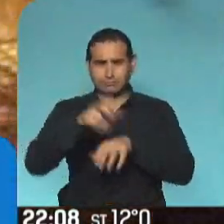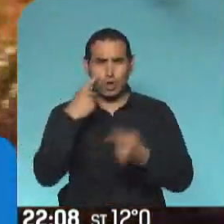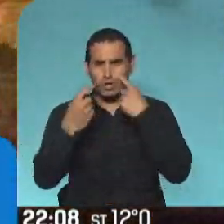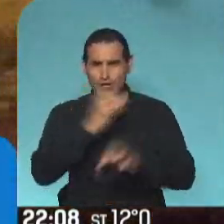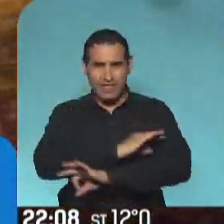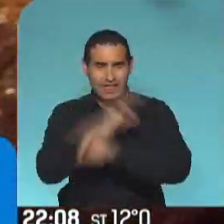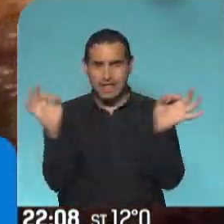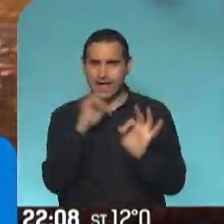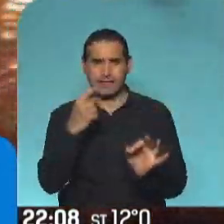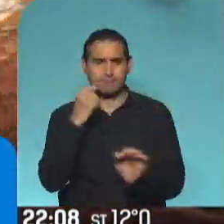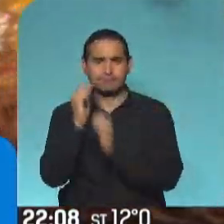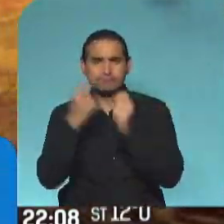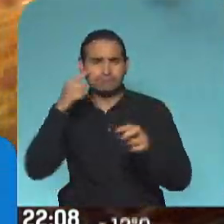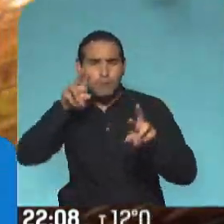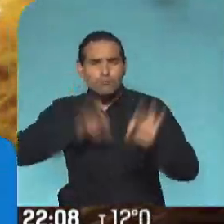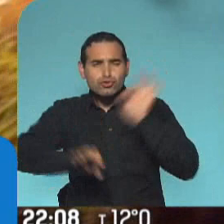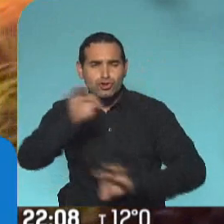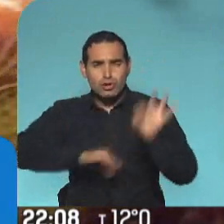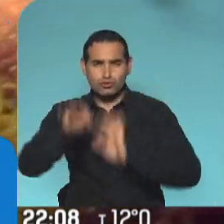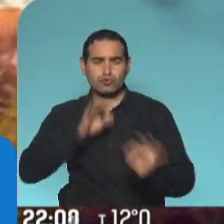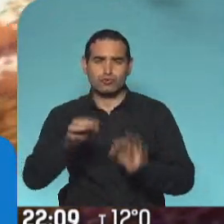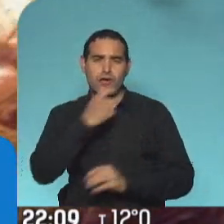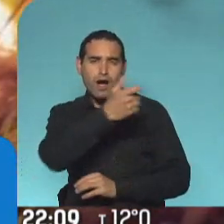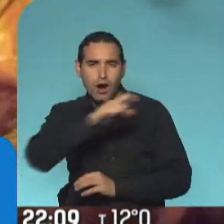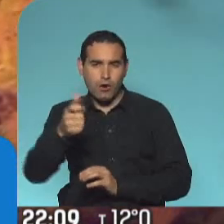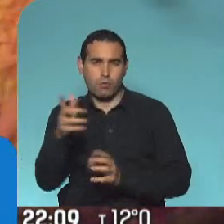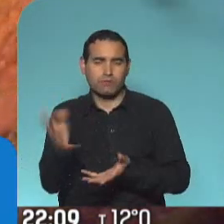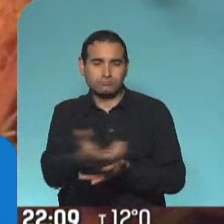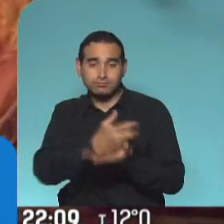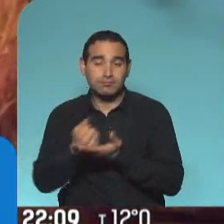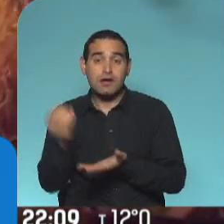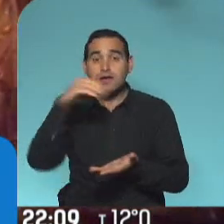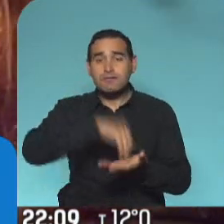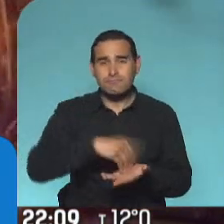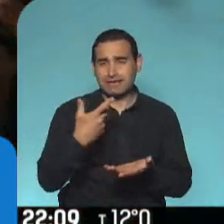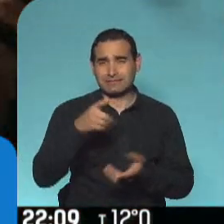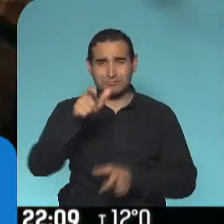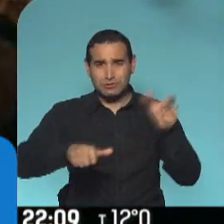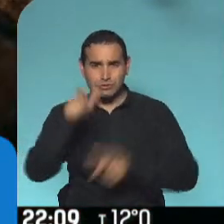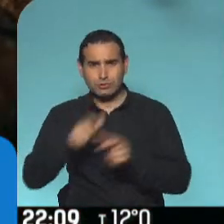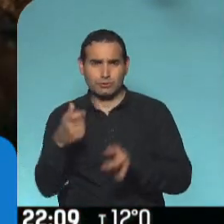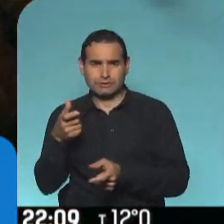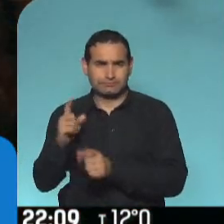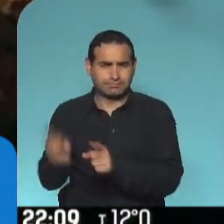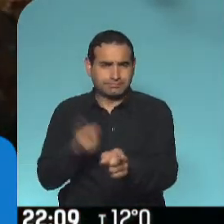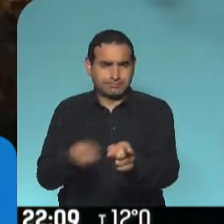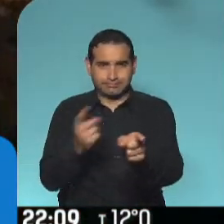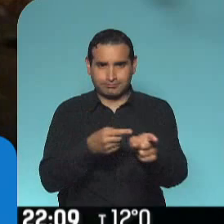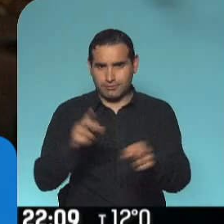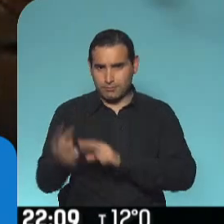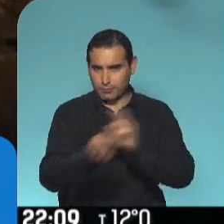megaproyectos hidroeléctricos, la apropiación ilegal de tierras y la persecución y muerte de pobladores y ambientalistas.